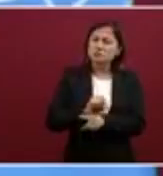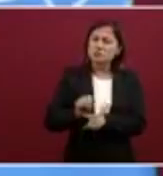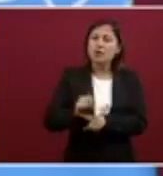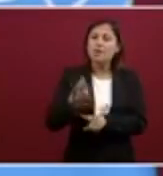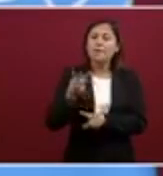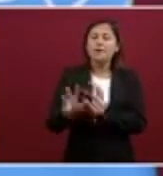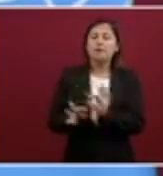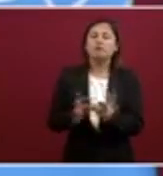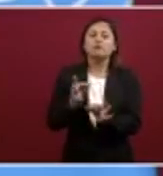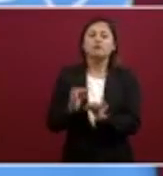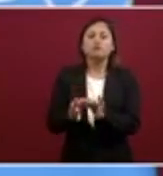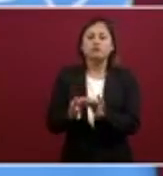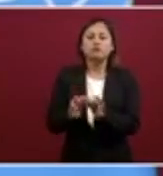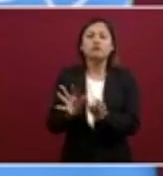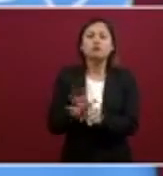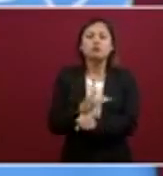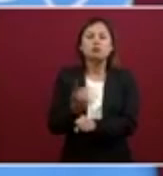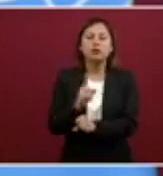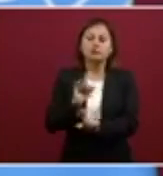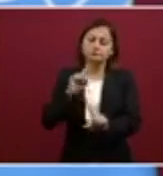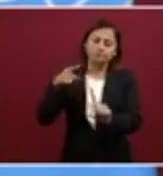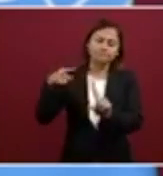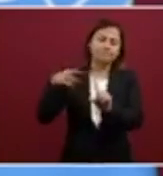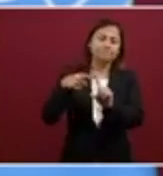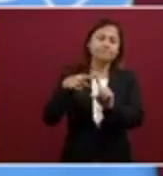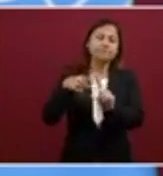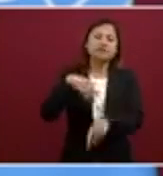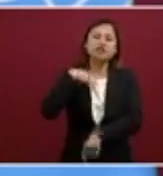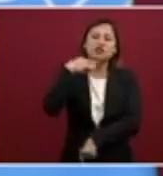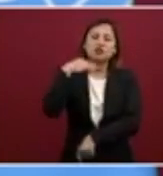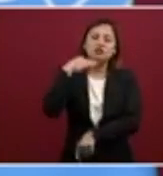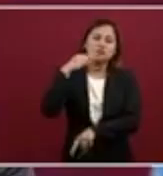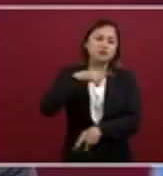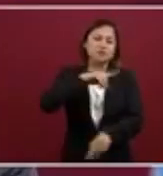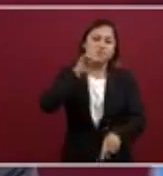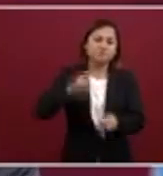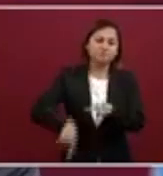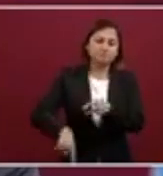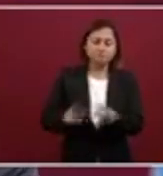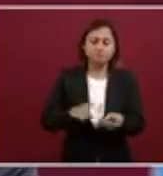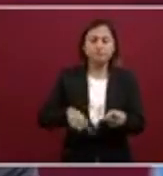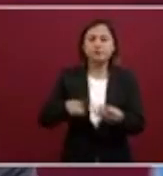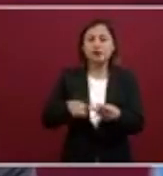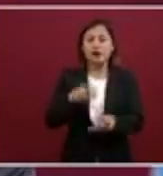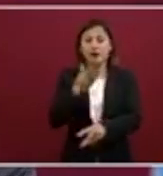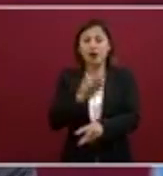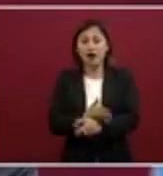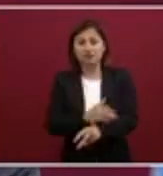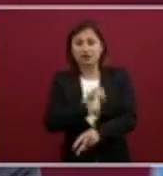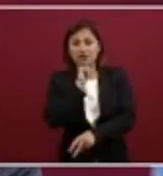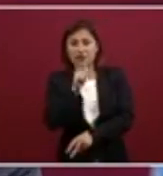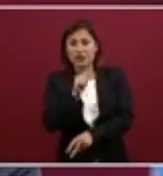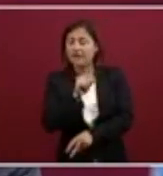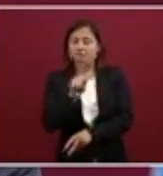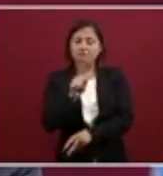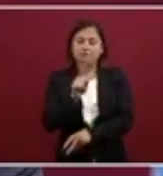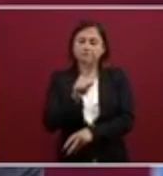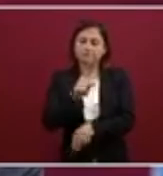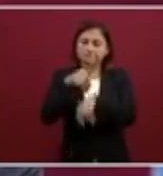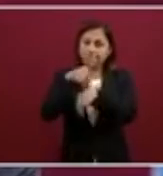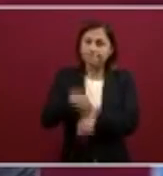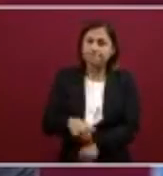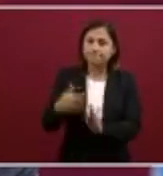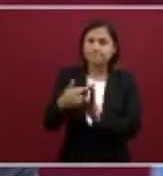Cero corrupción, cero impunidad y austeridad republicana.